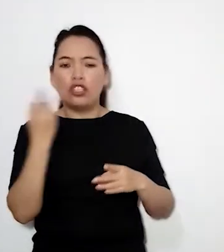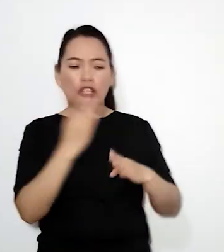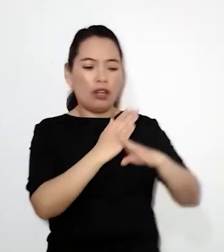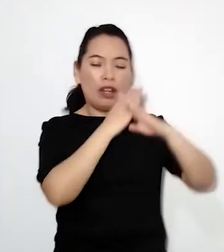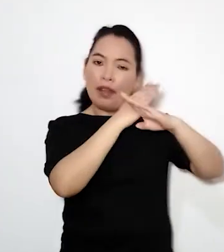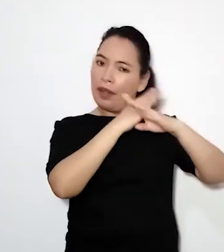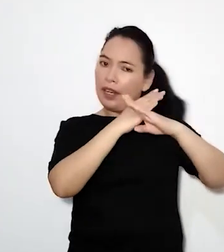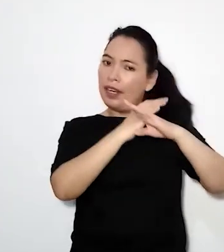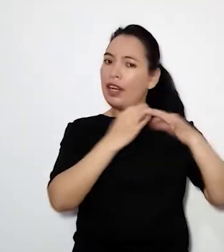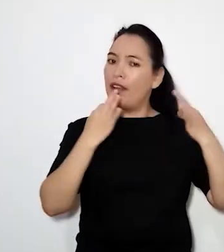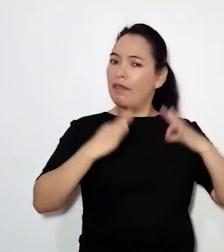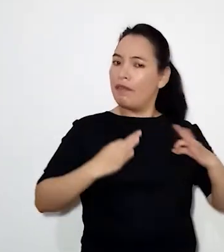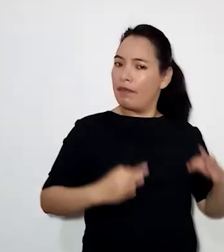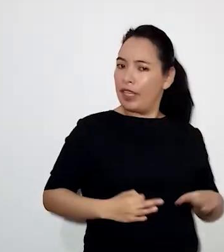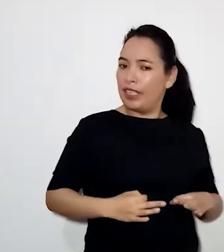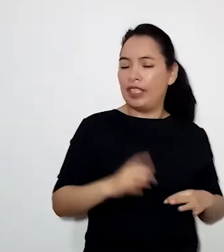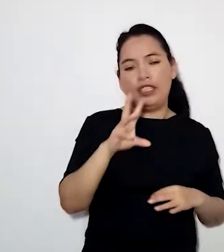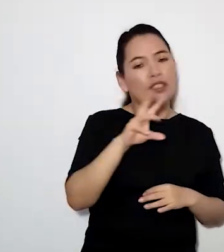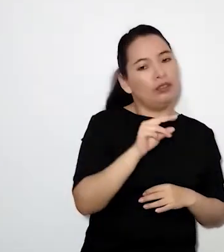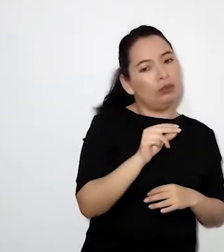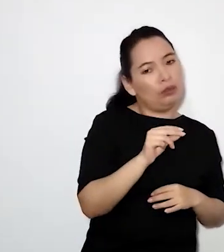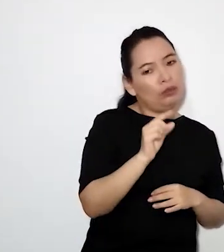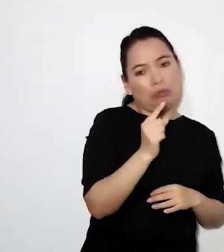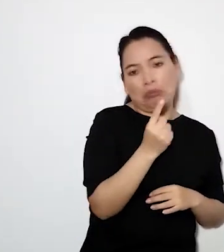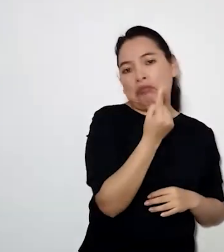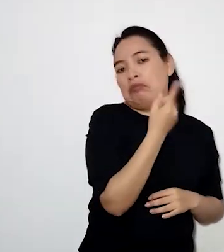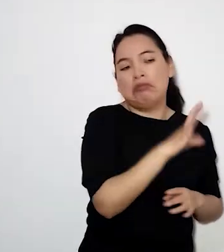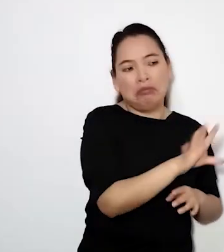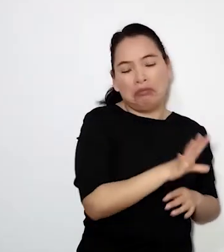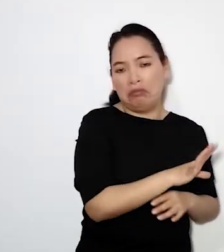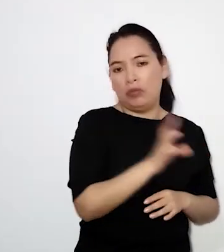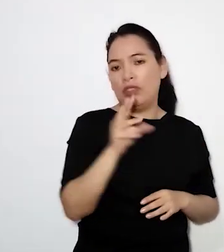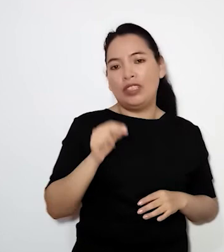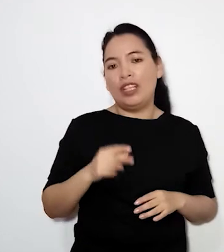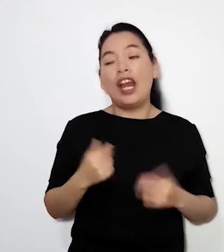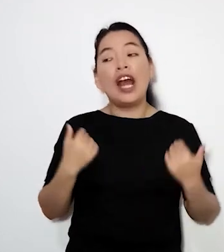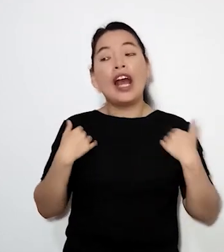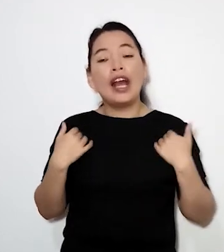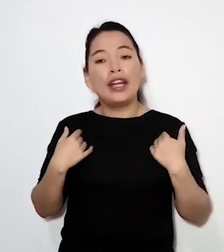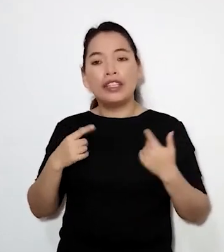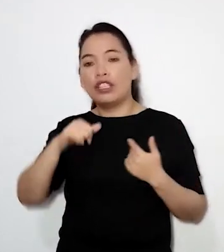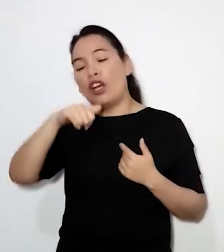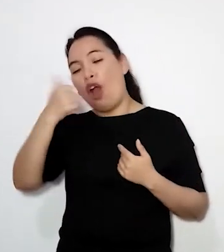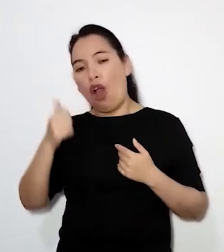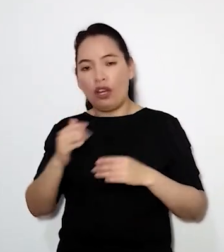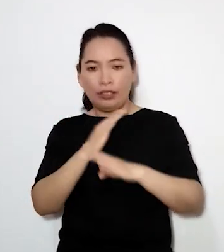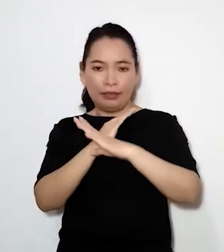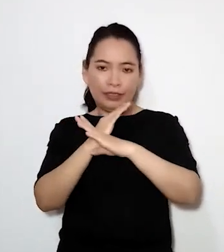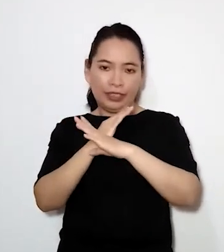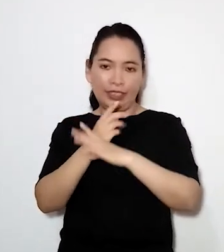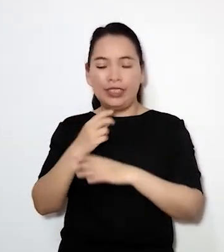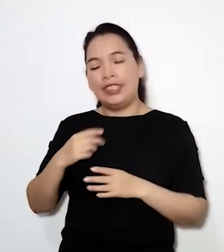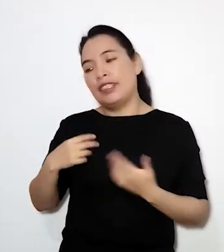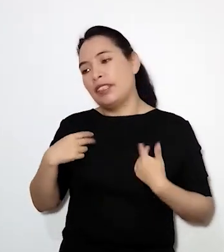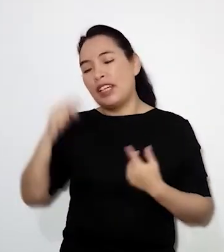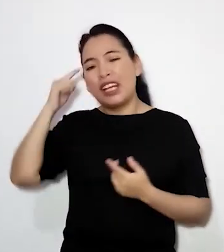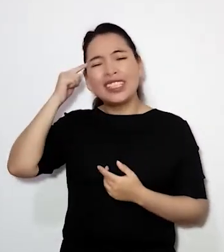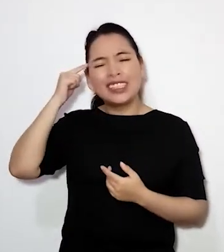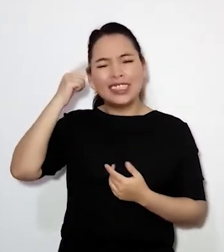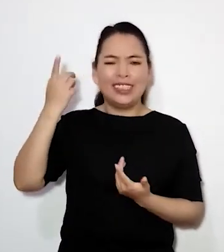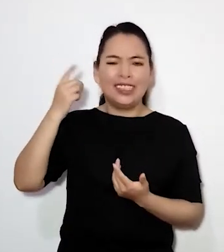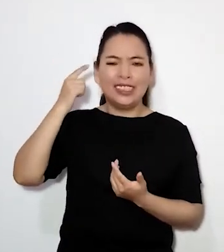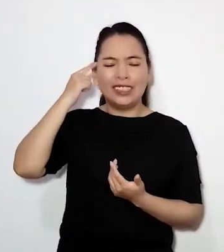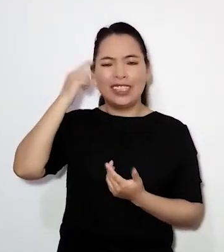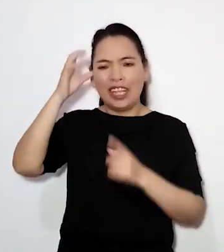de ellas las encontramos en forma de prejuicios, y de prejuicios no solamente en la sociedad en su conjunto,